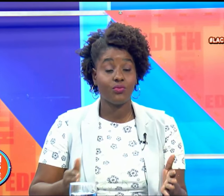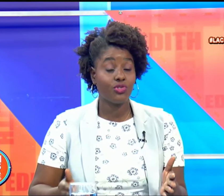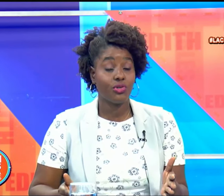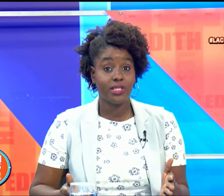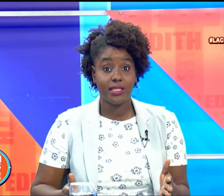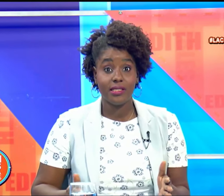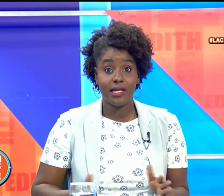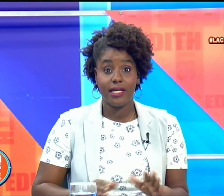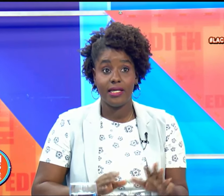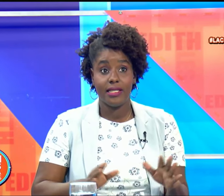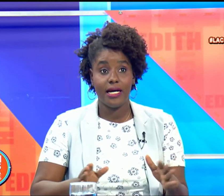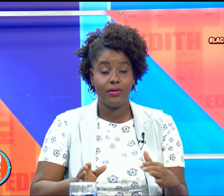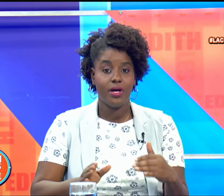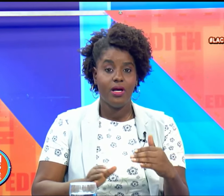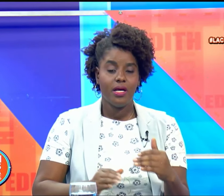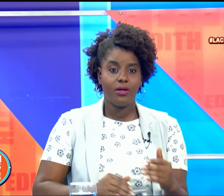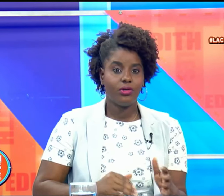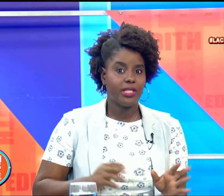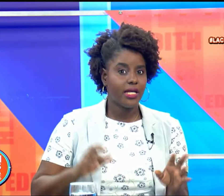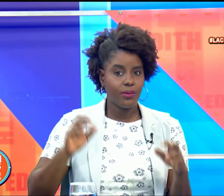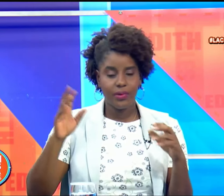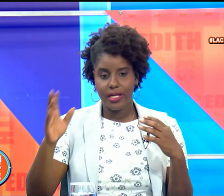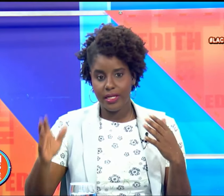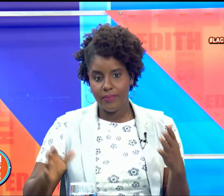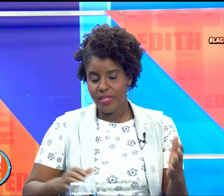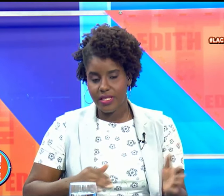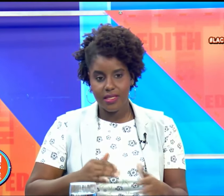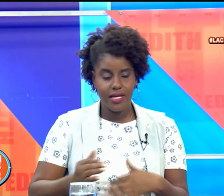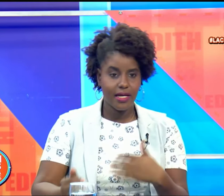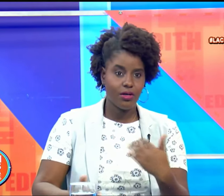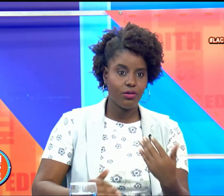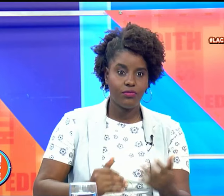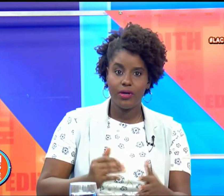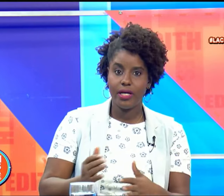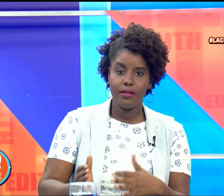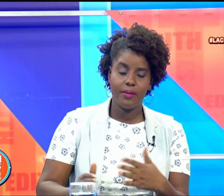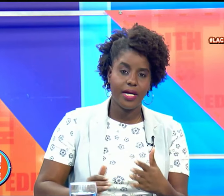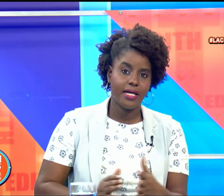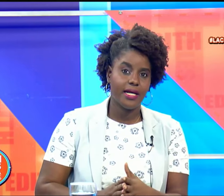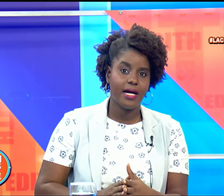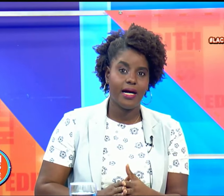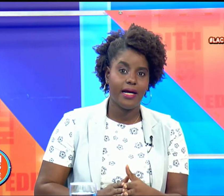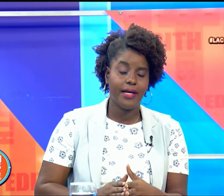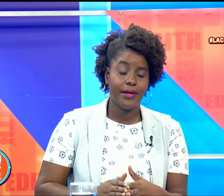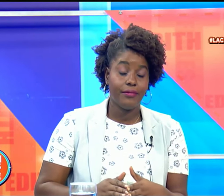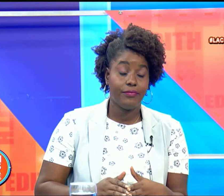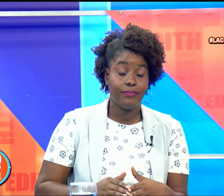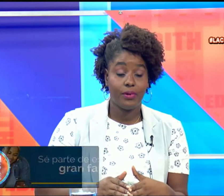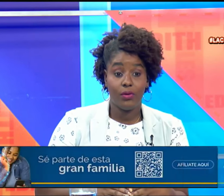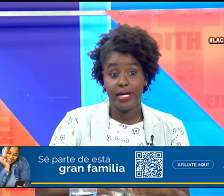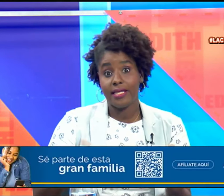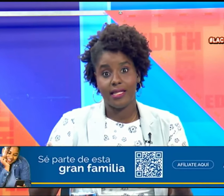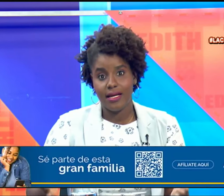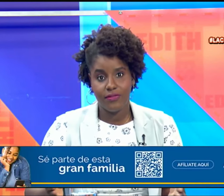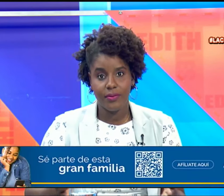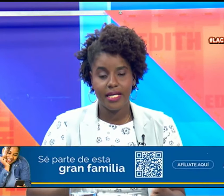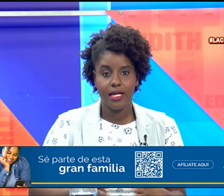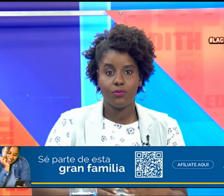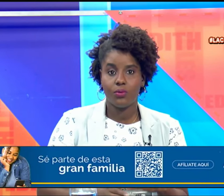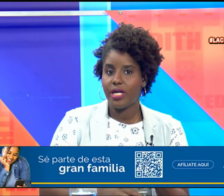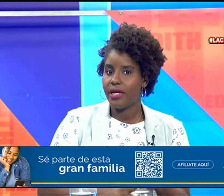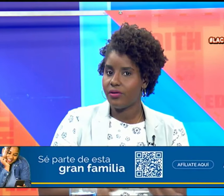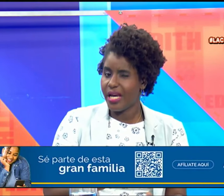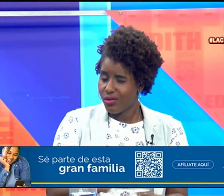casos, muchos contratistas le quitaron el contrato porque entendían que no fue de manera correcta la forma en